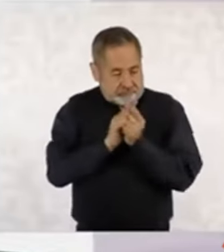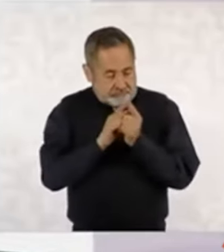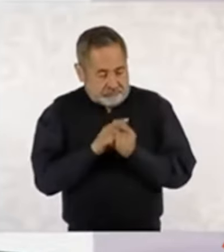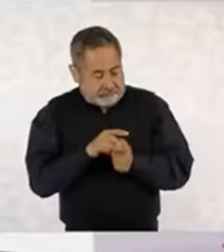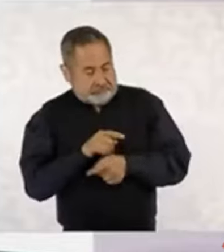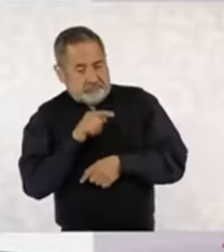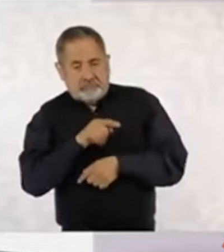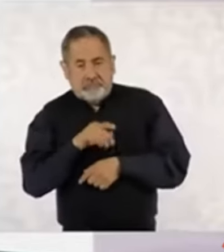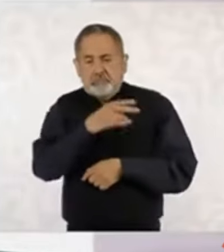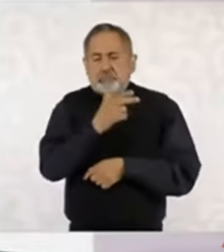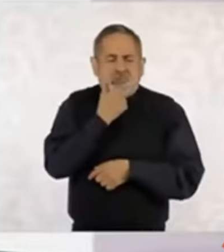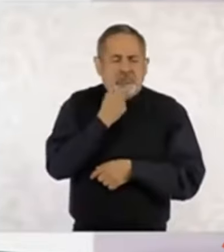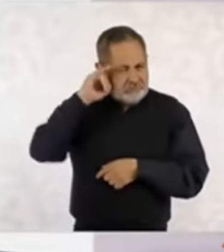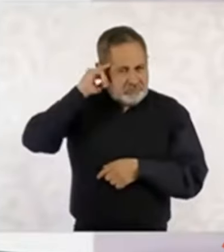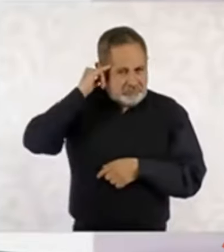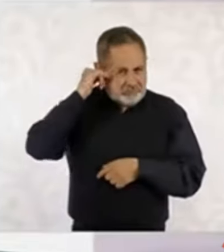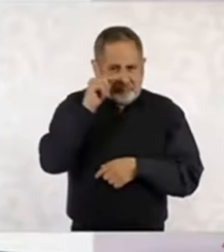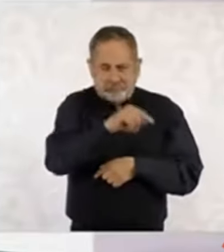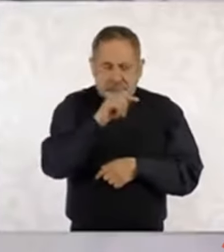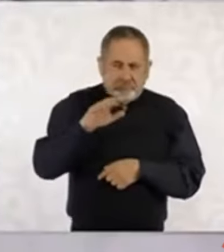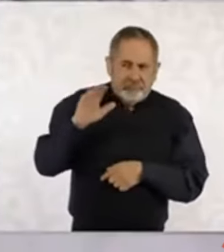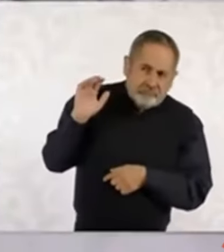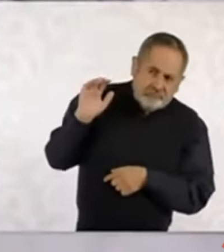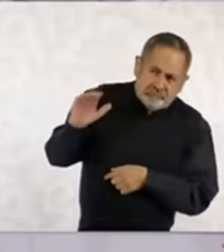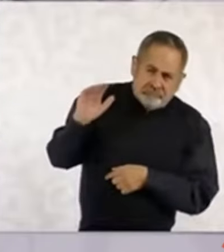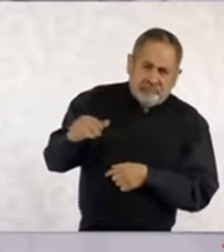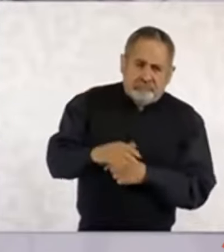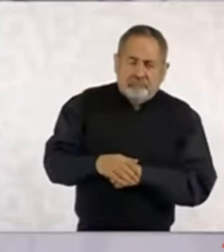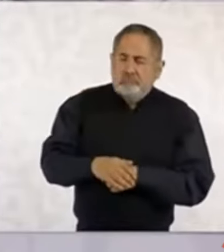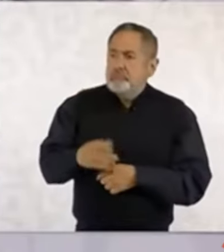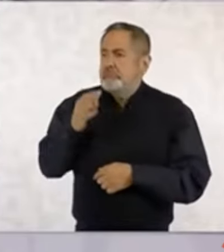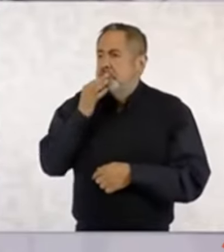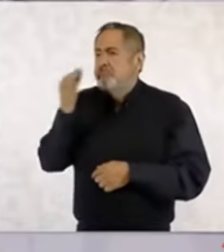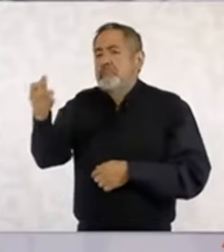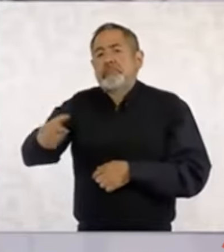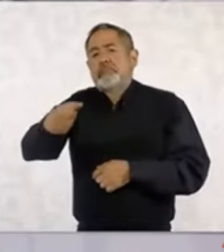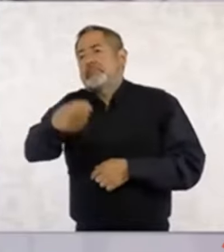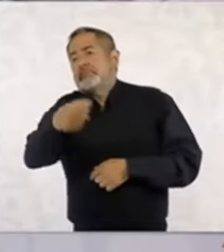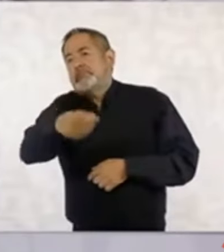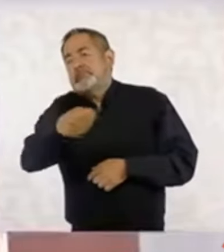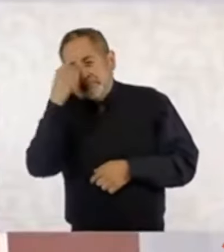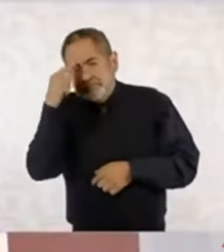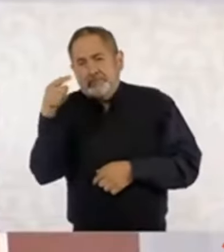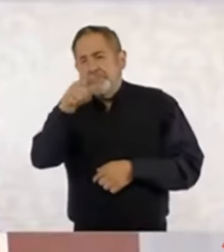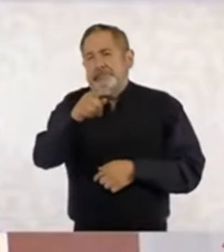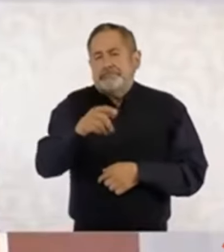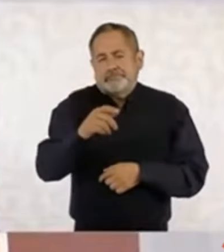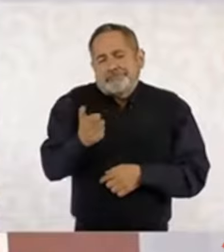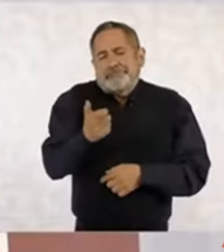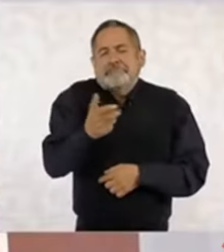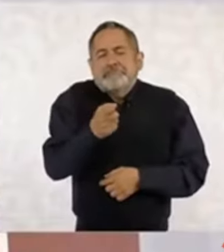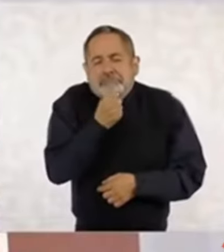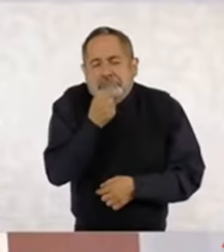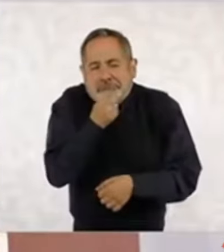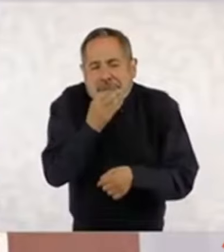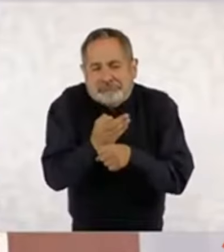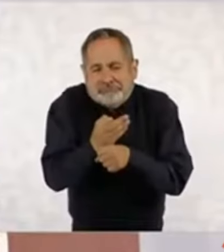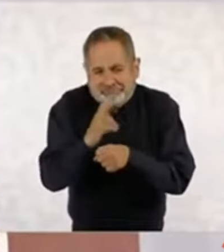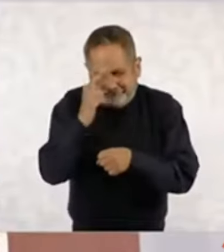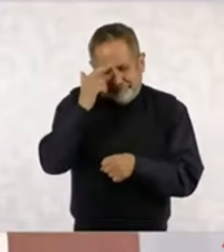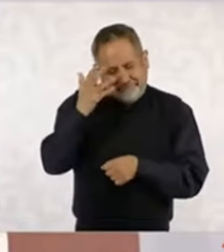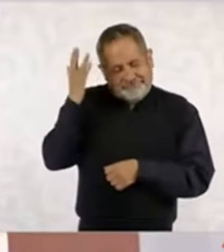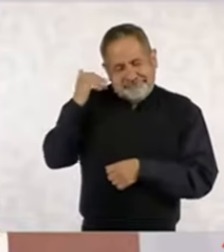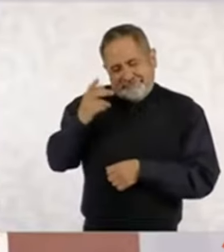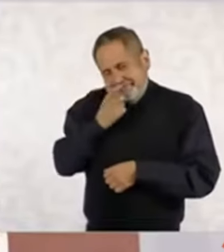dijo, un campesino, mándele saludos a al viejito, ya ven que así le decían al